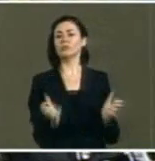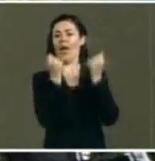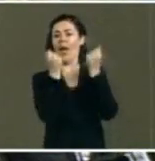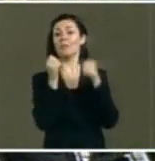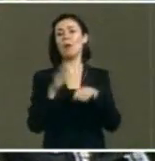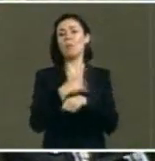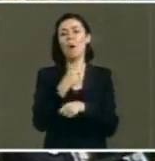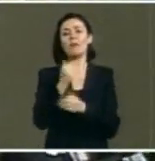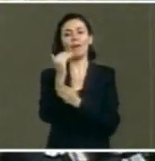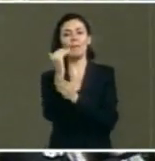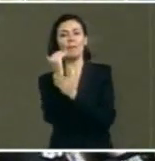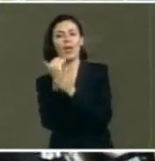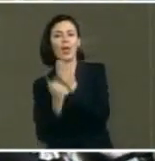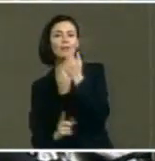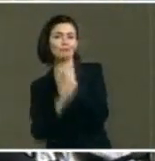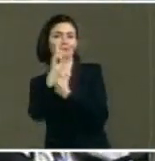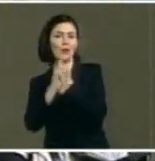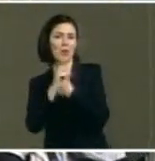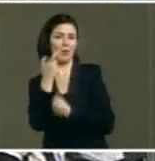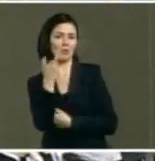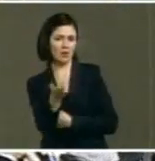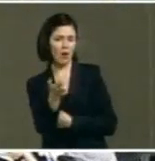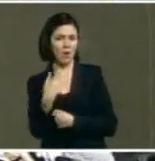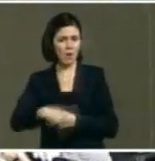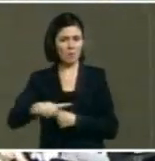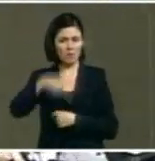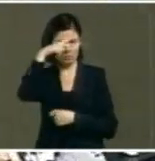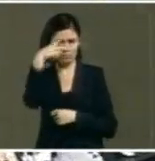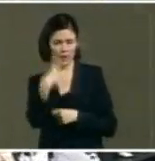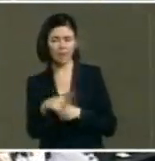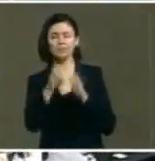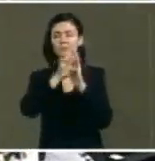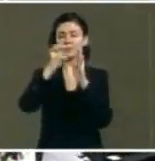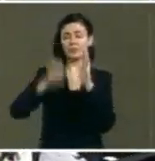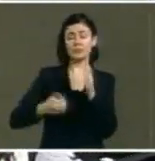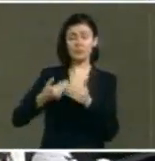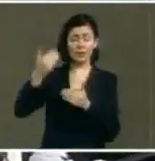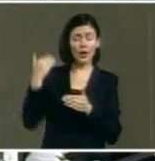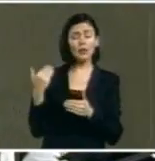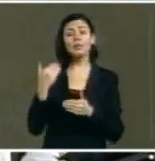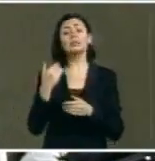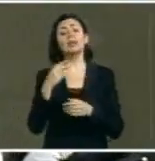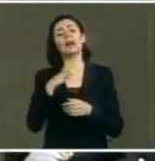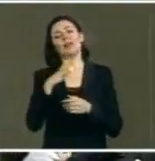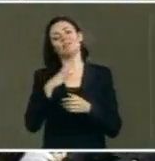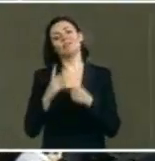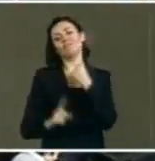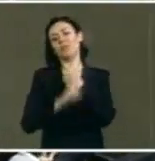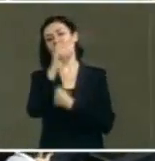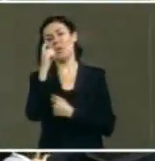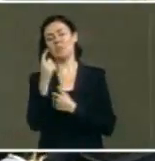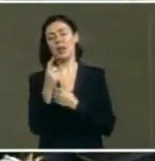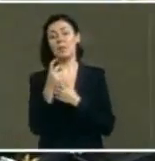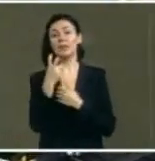en 1995, con una crisis similar, que si bien es cierto no se generó en el ámbito internacional, sino por